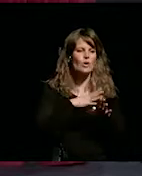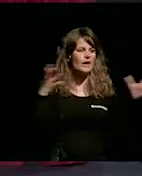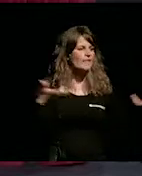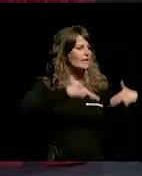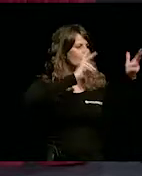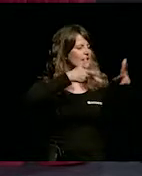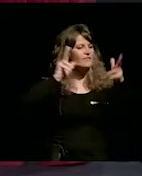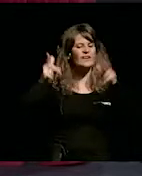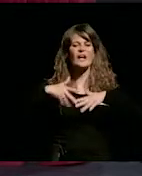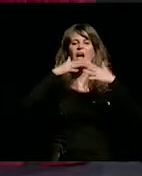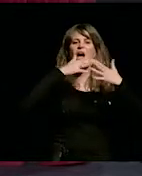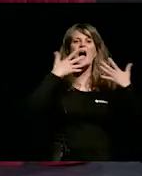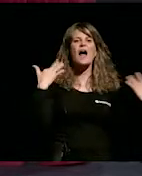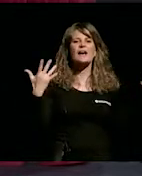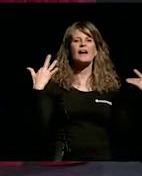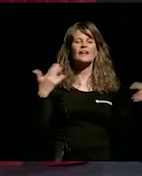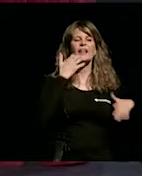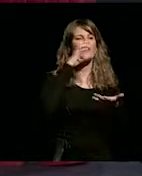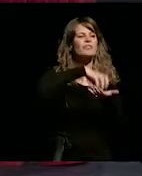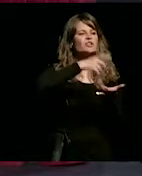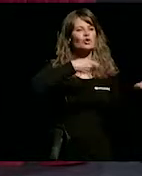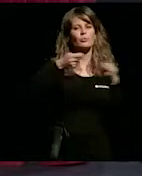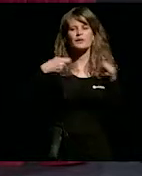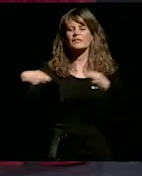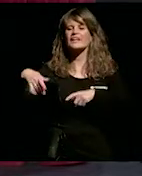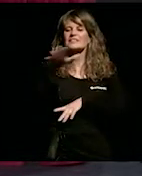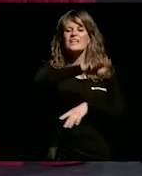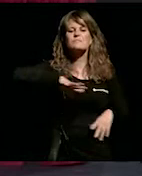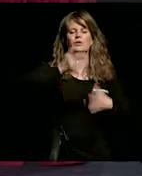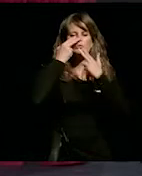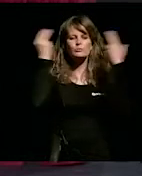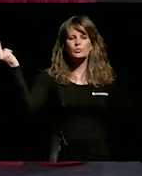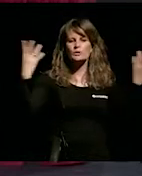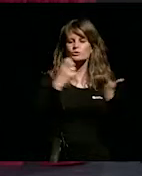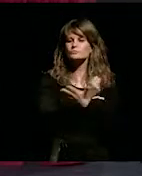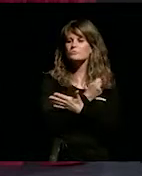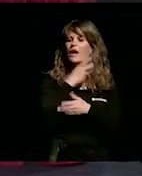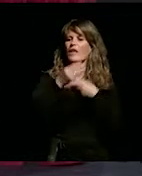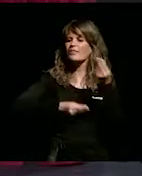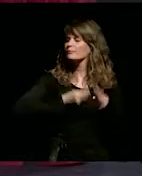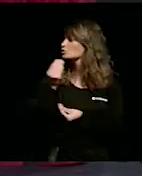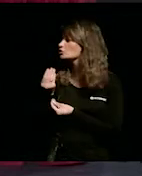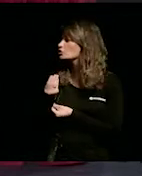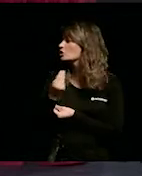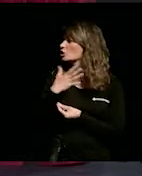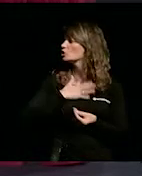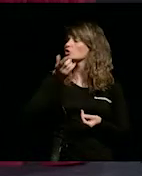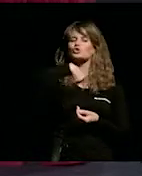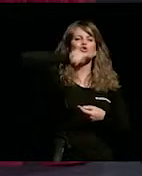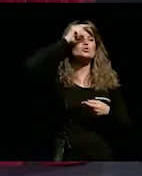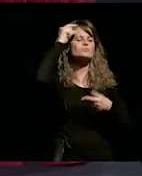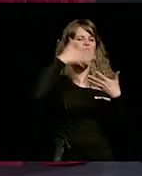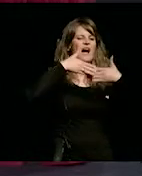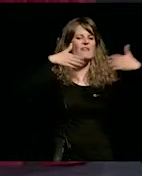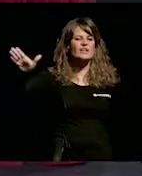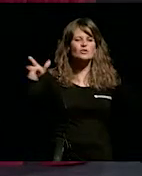libre, en parques, al aire libre, en centros comerciales, en espacios públicos. Estamos abiertos y